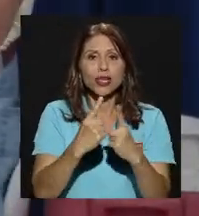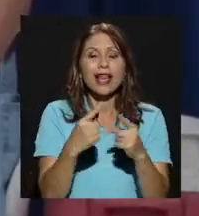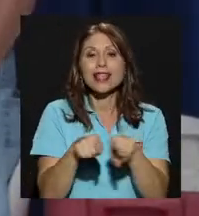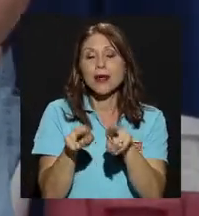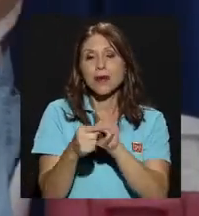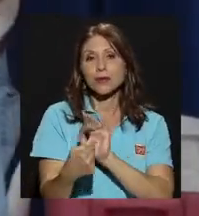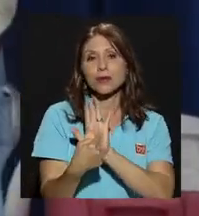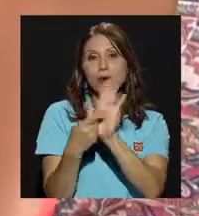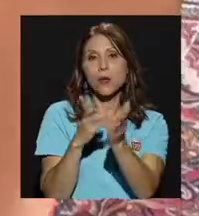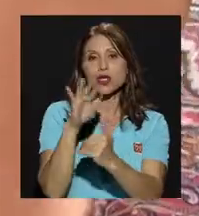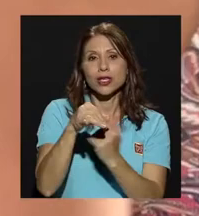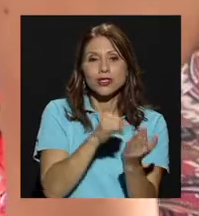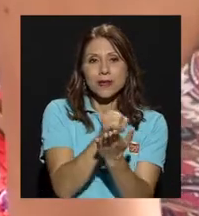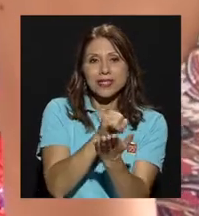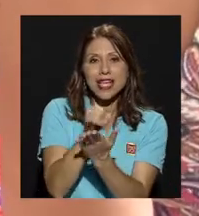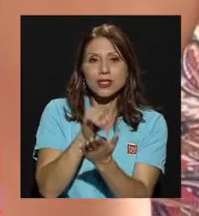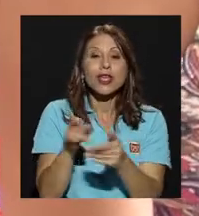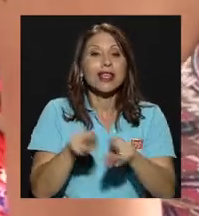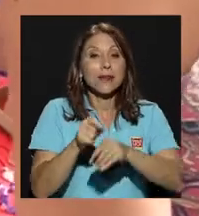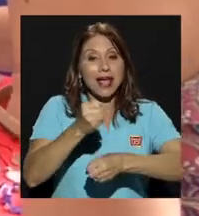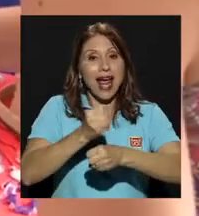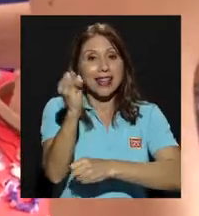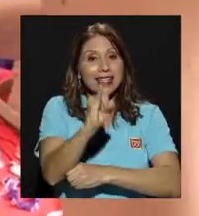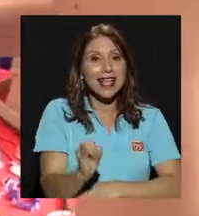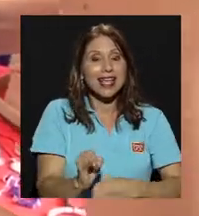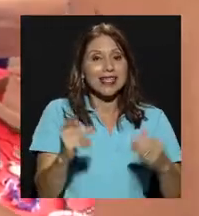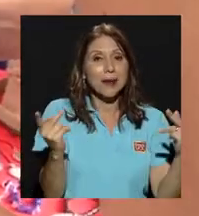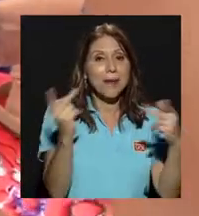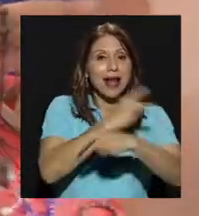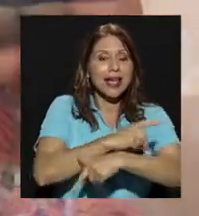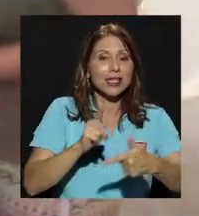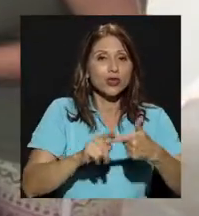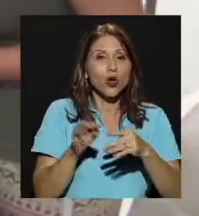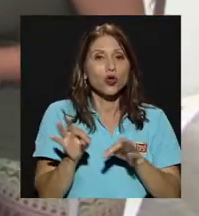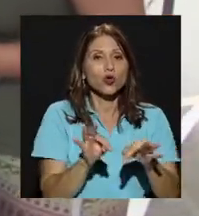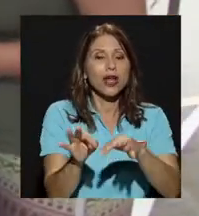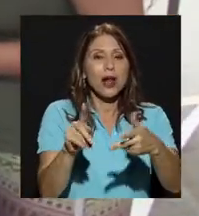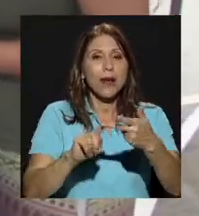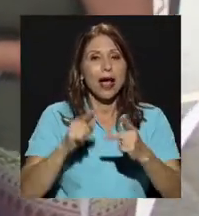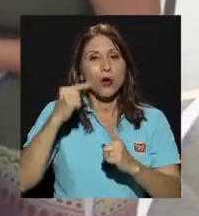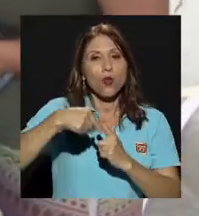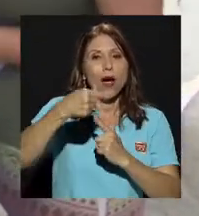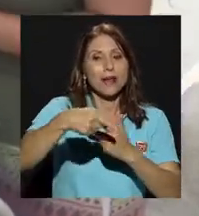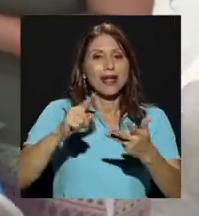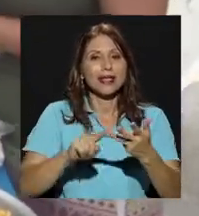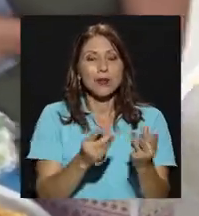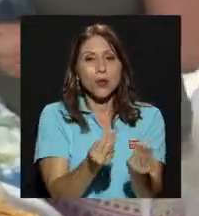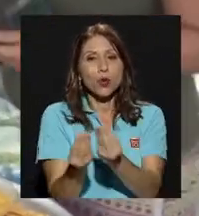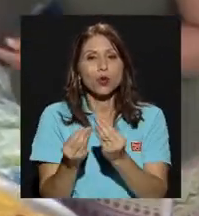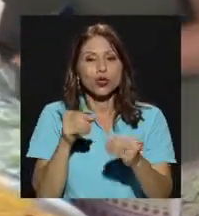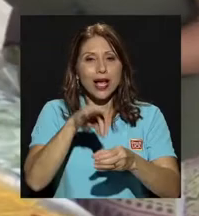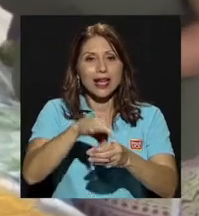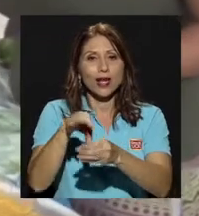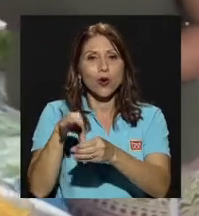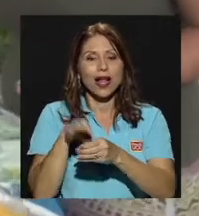y de investigación y artesanías de la región de Paraíso, Turrialba, Guápiles y productos agrícolas.